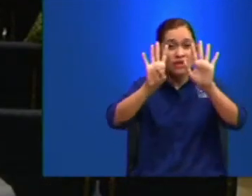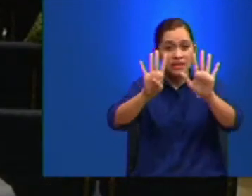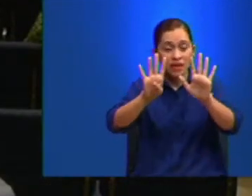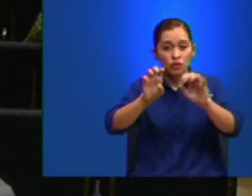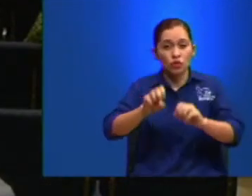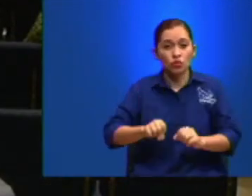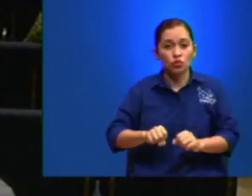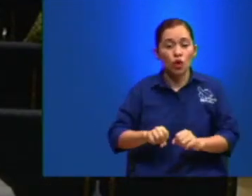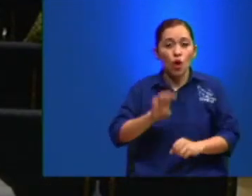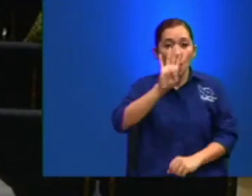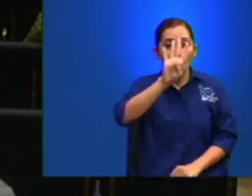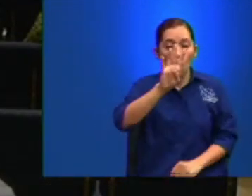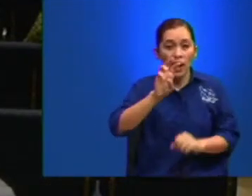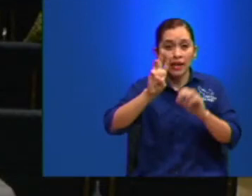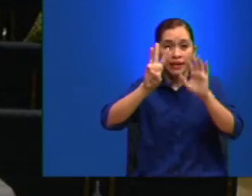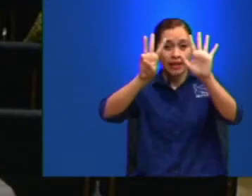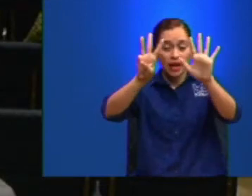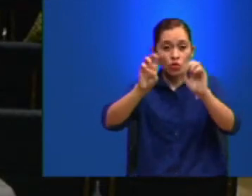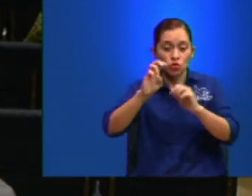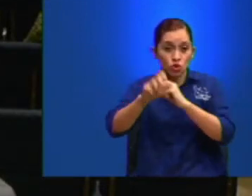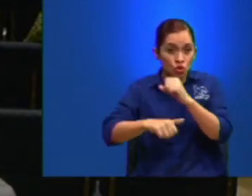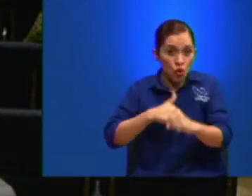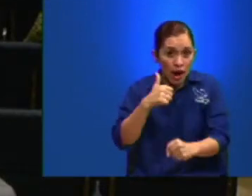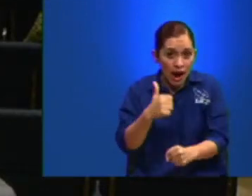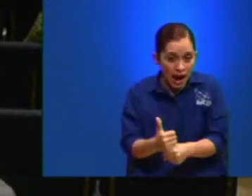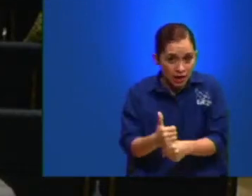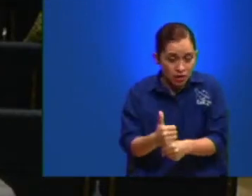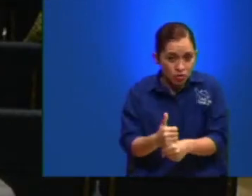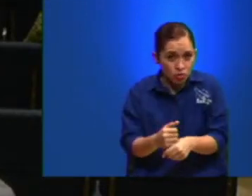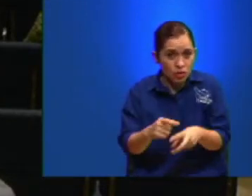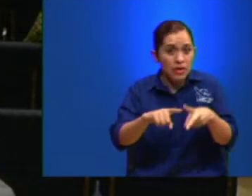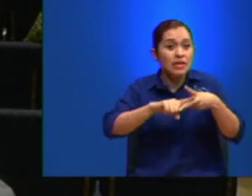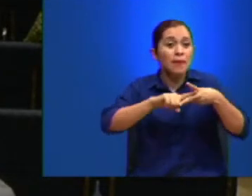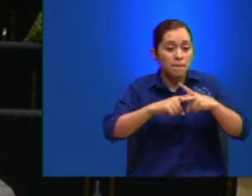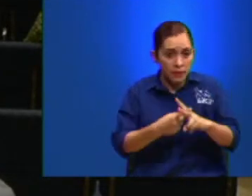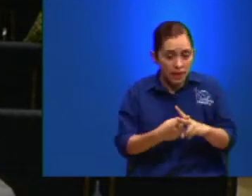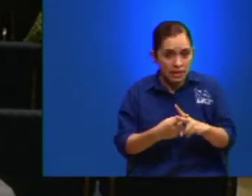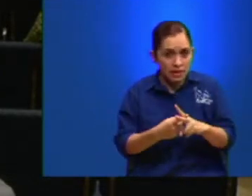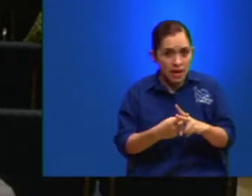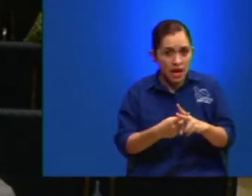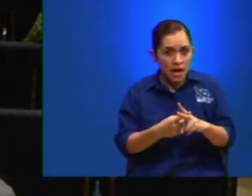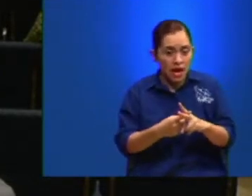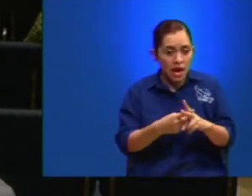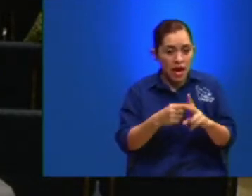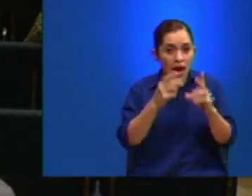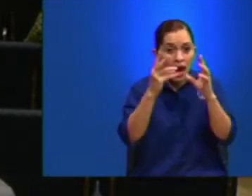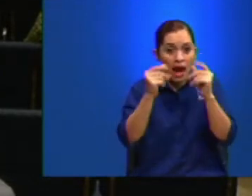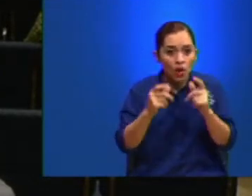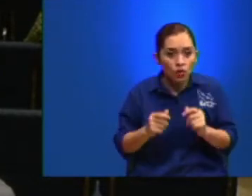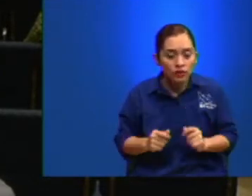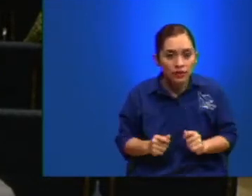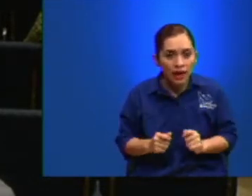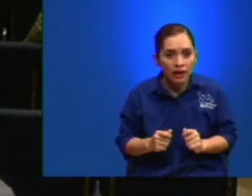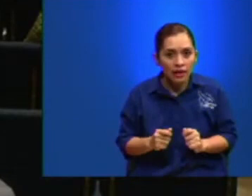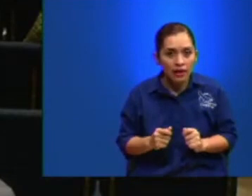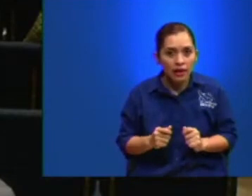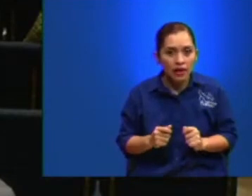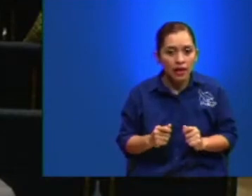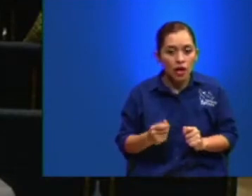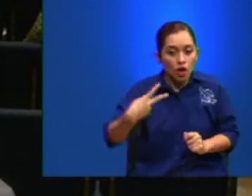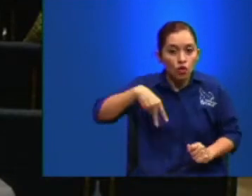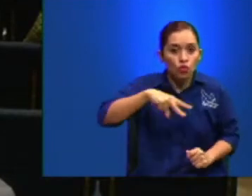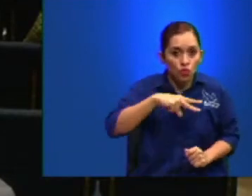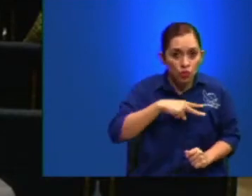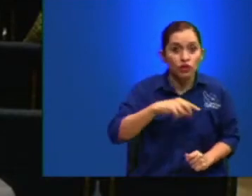de donde se empieza a contar la época nuestra baja mil años después de cristo dos mil